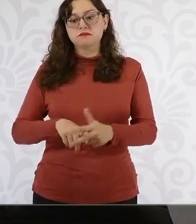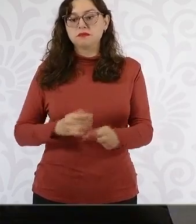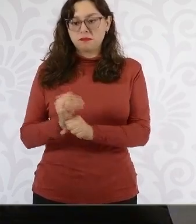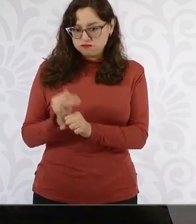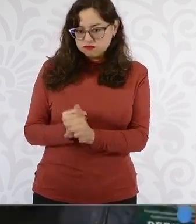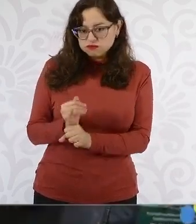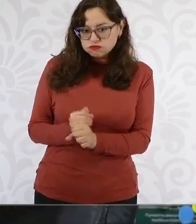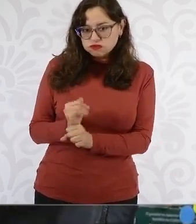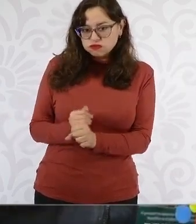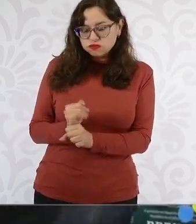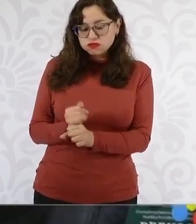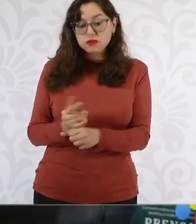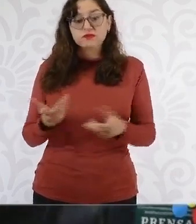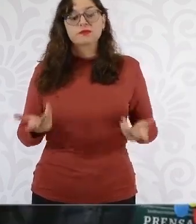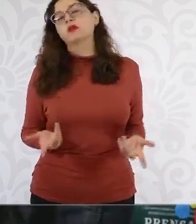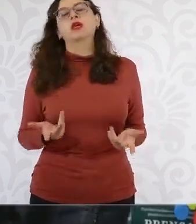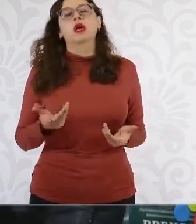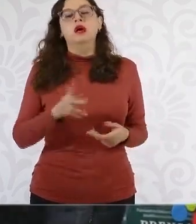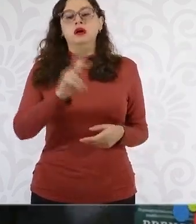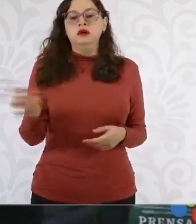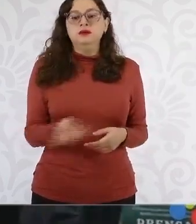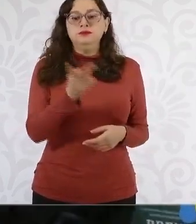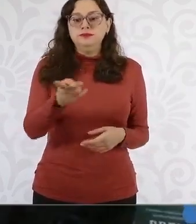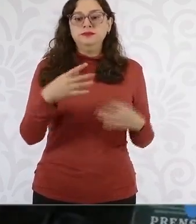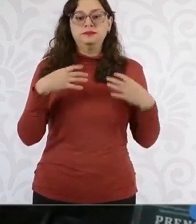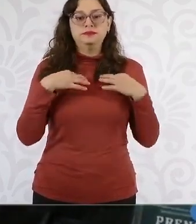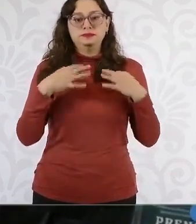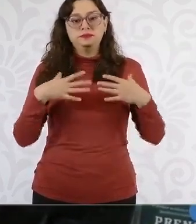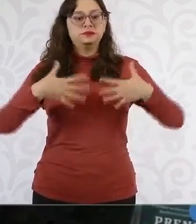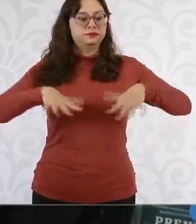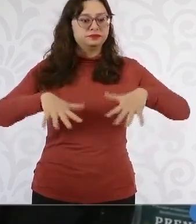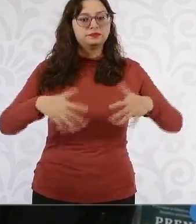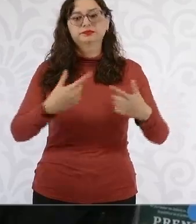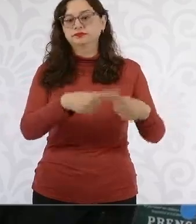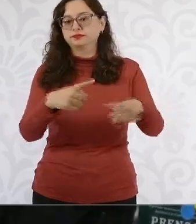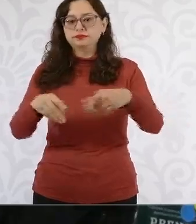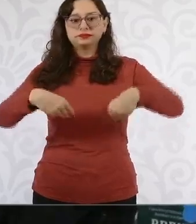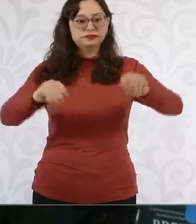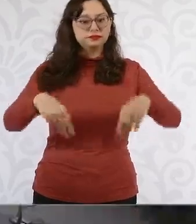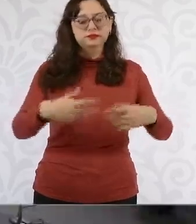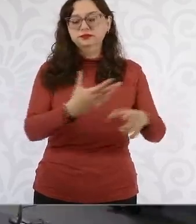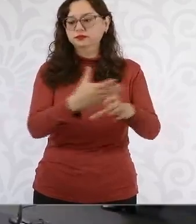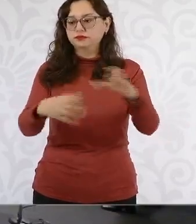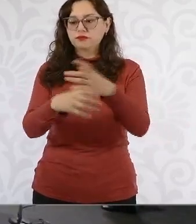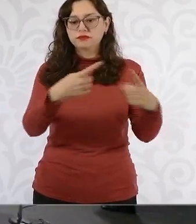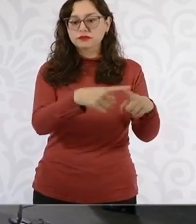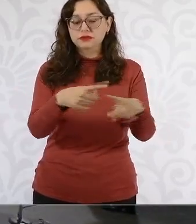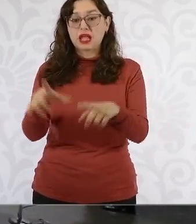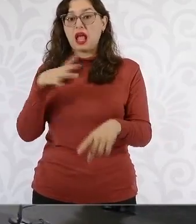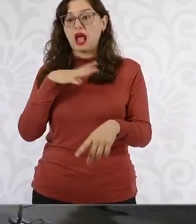para fomentar la industria textil, ¿responden estas acciones contra la piratería que se están realizando en el país? Es parte